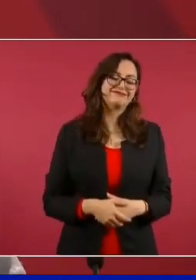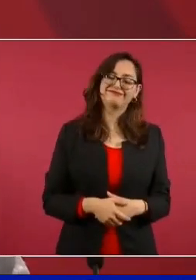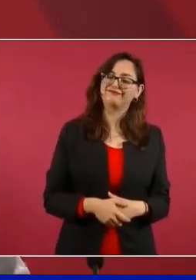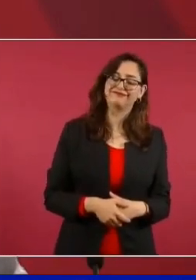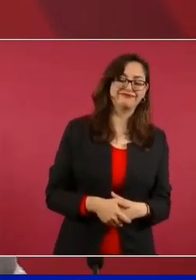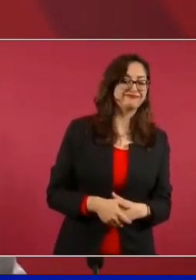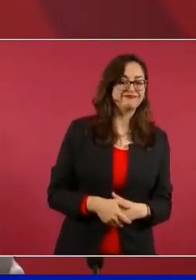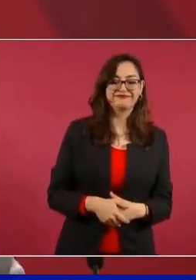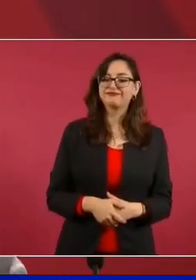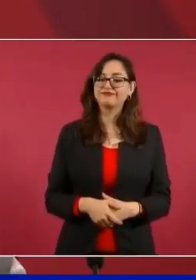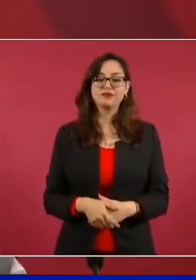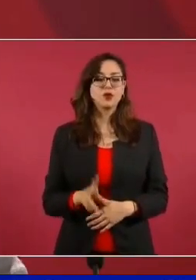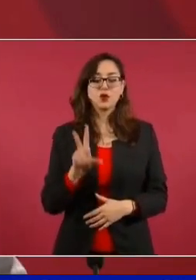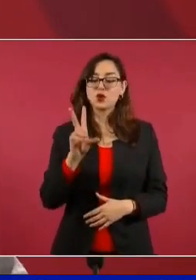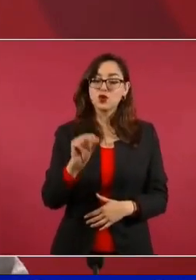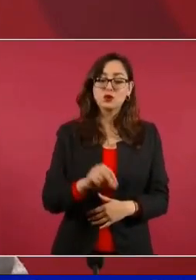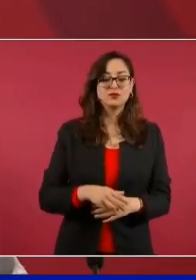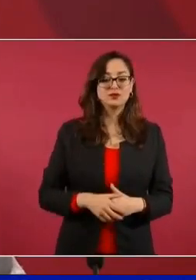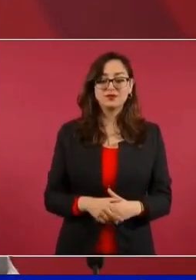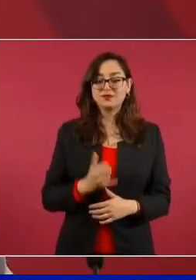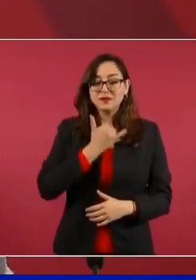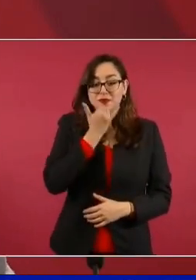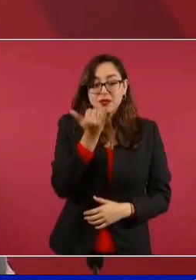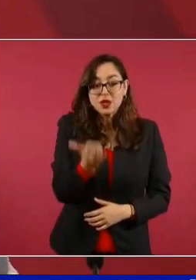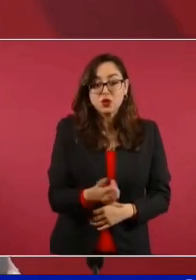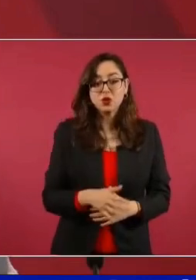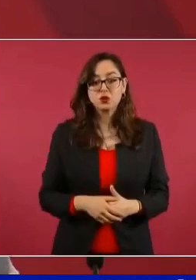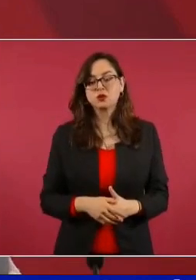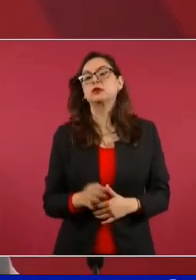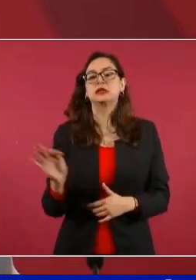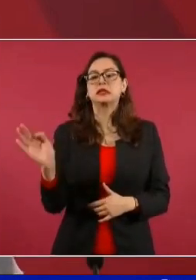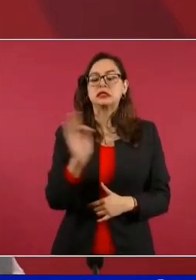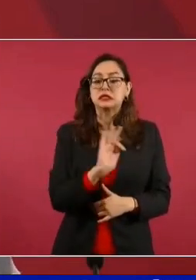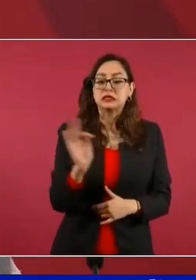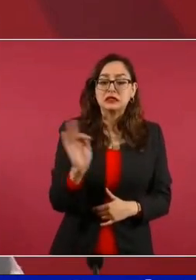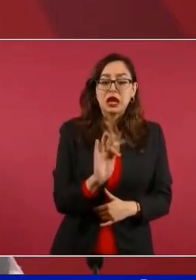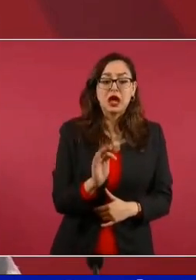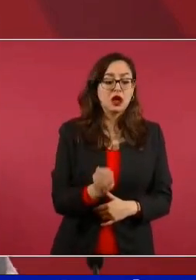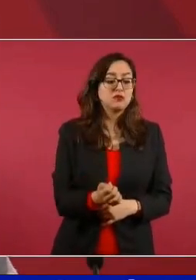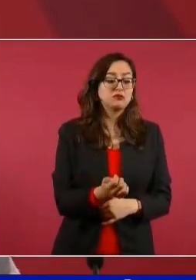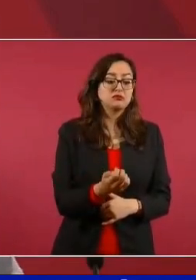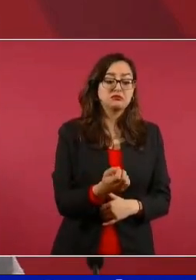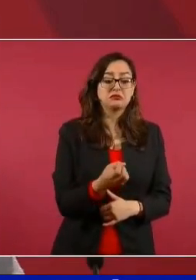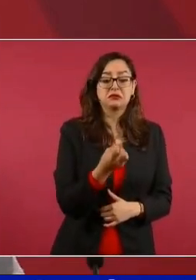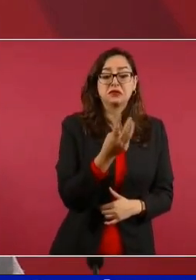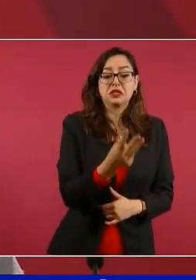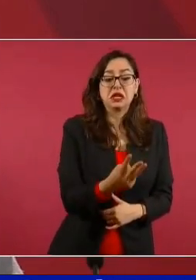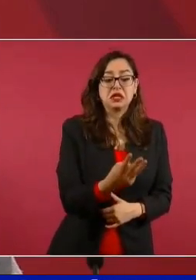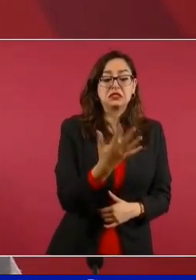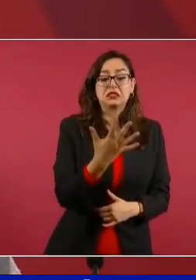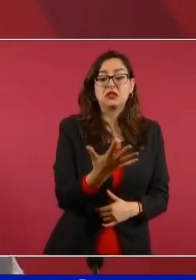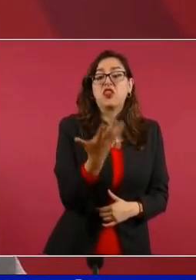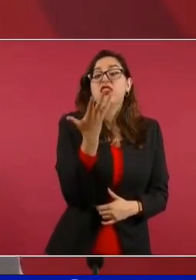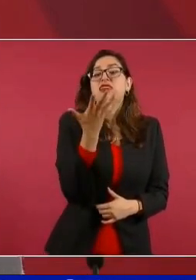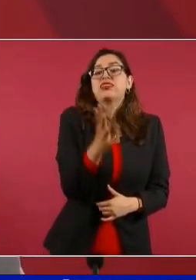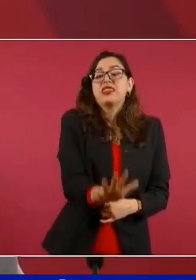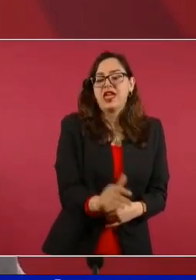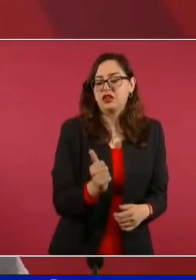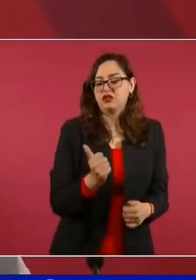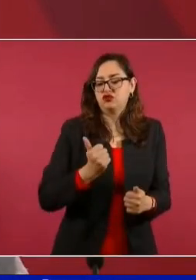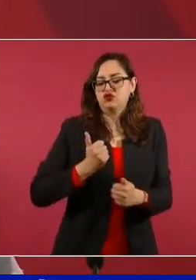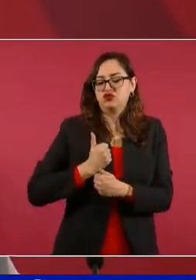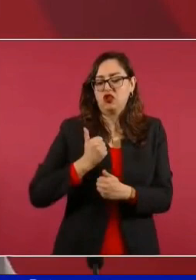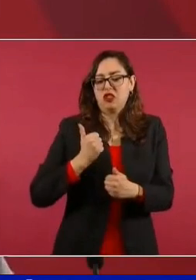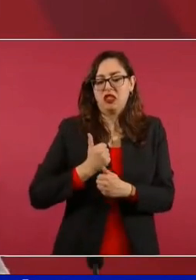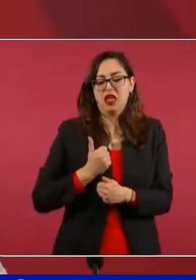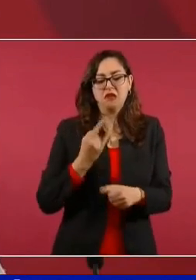con la actitud irresponsable de 1, 2, 3, 5, 10 miembros